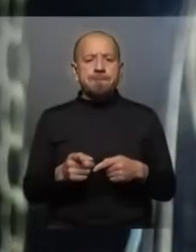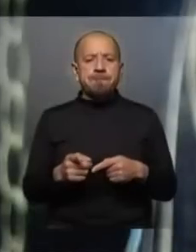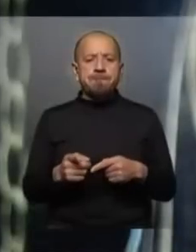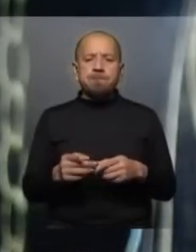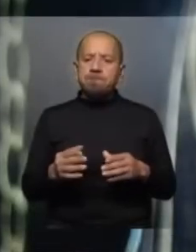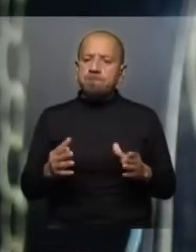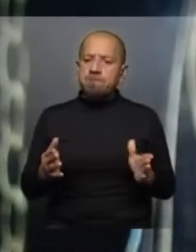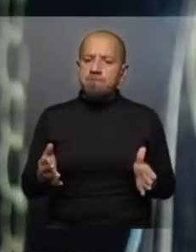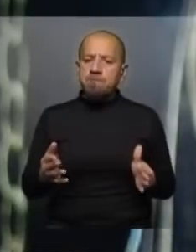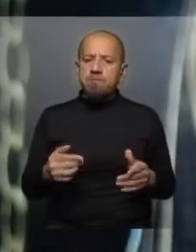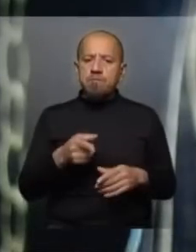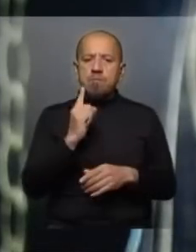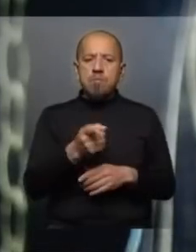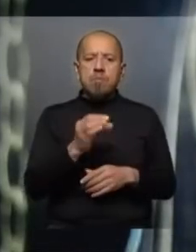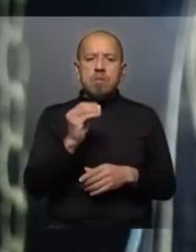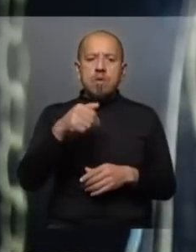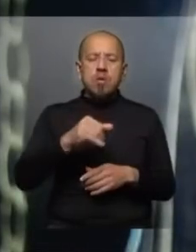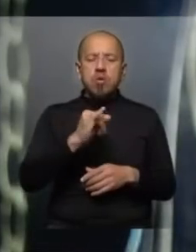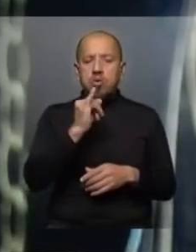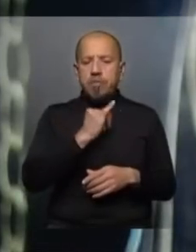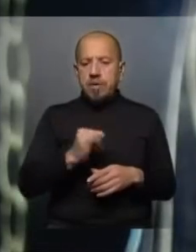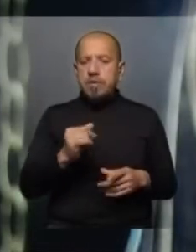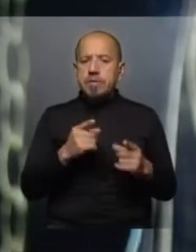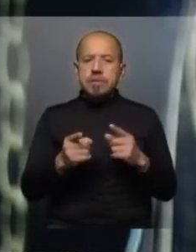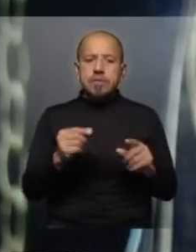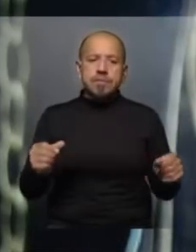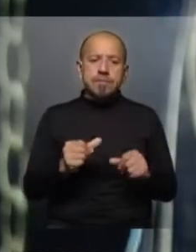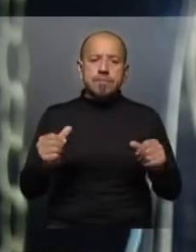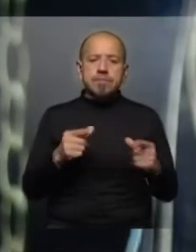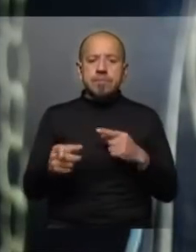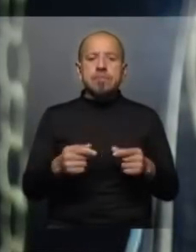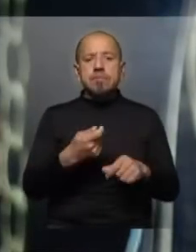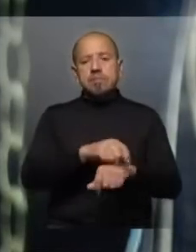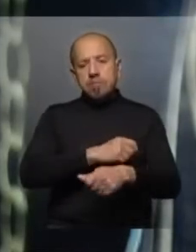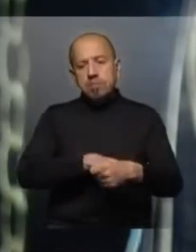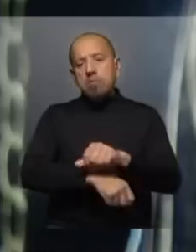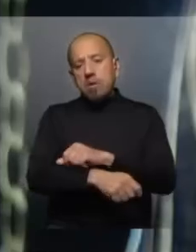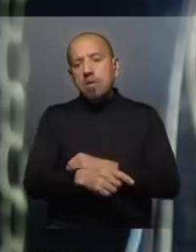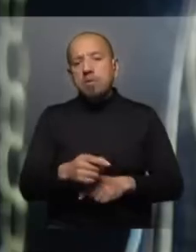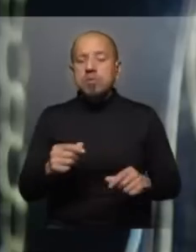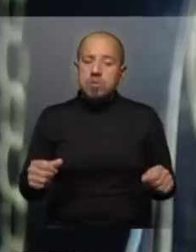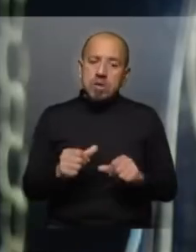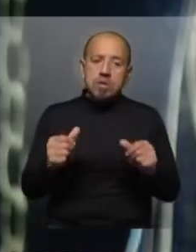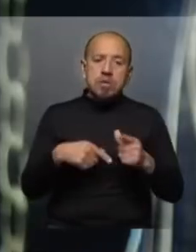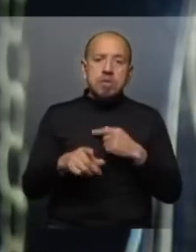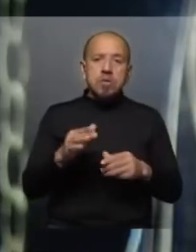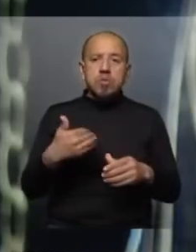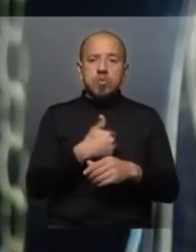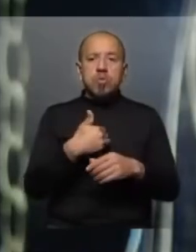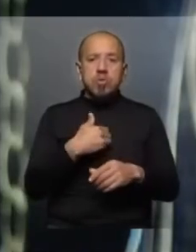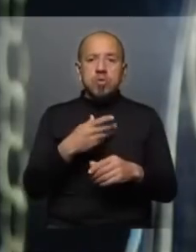eh el dror Gómez es un fiscal subrogante hace ingentes esfuerzo por llevar adelante su tarea de la mejor manera